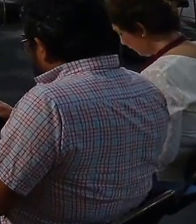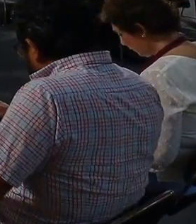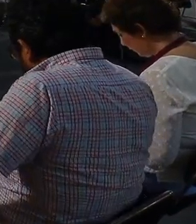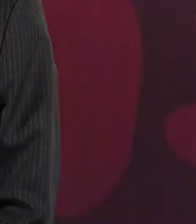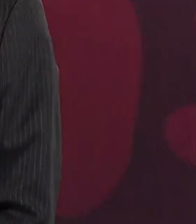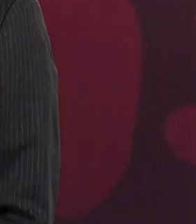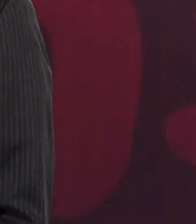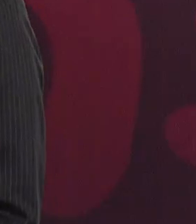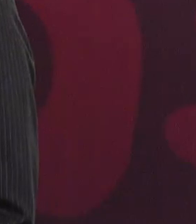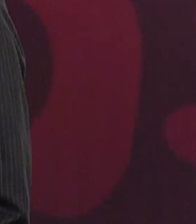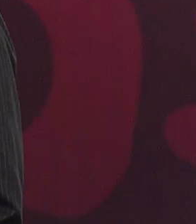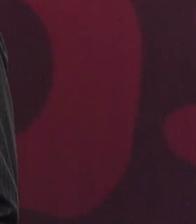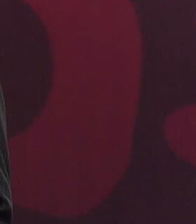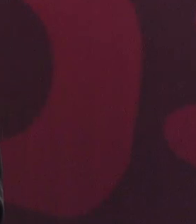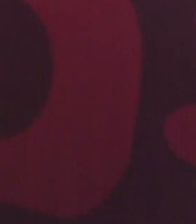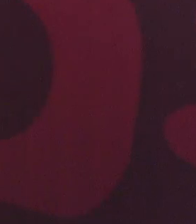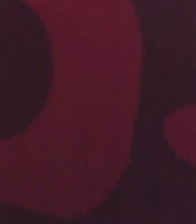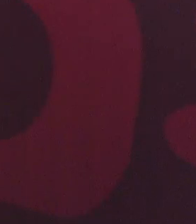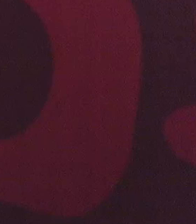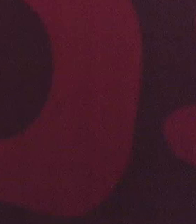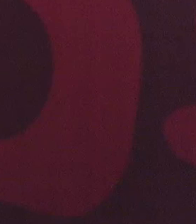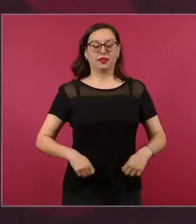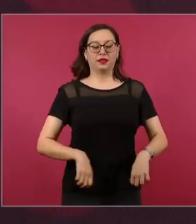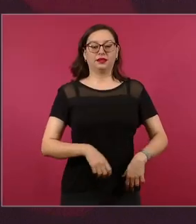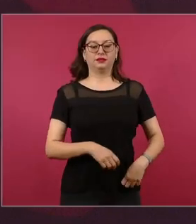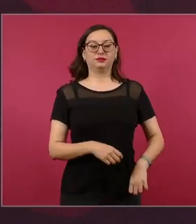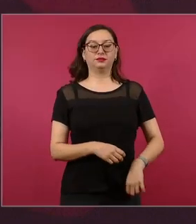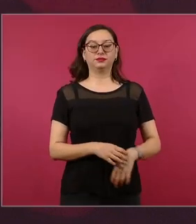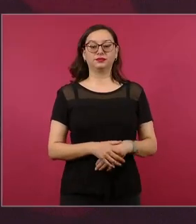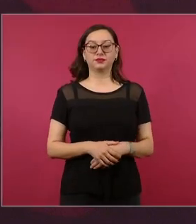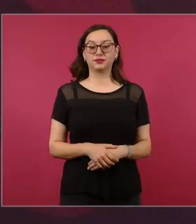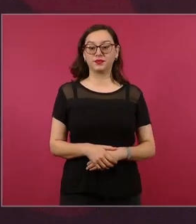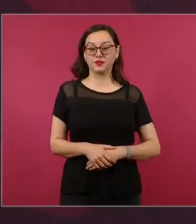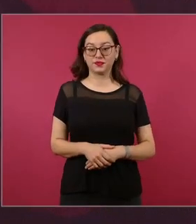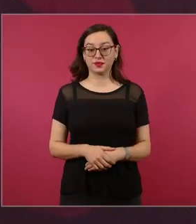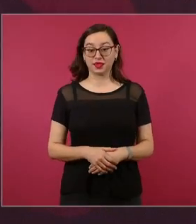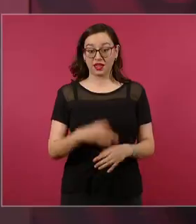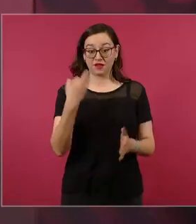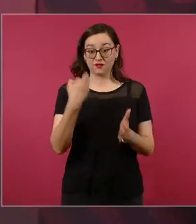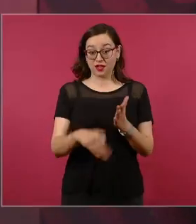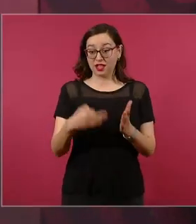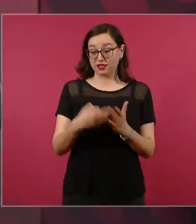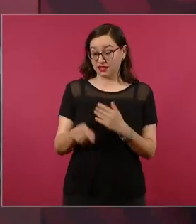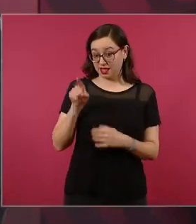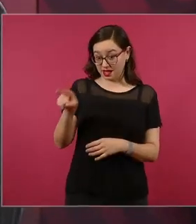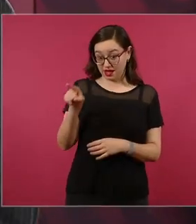Falta el informe de Claudio X. González.